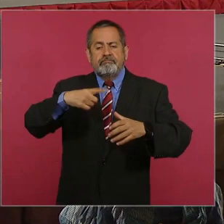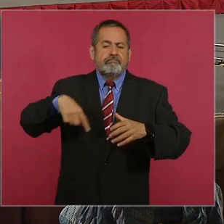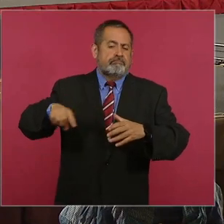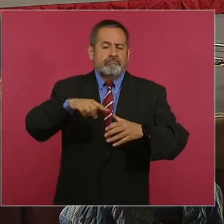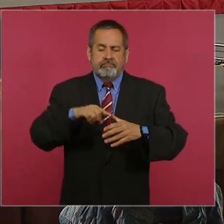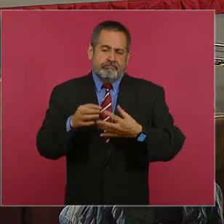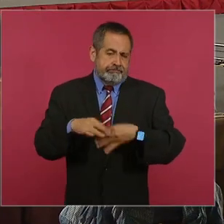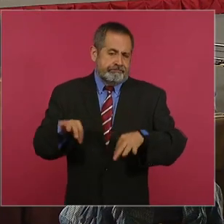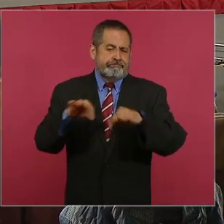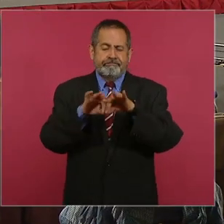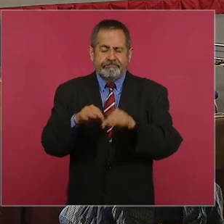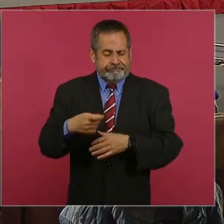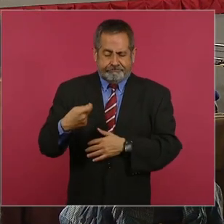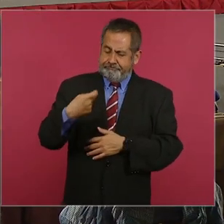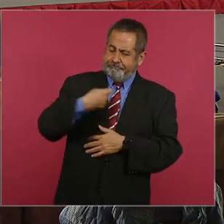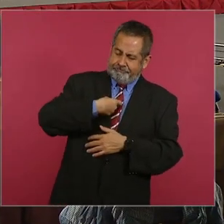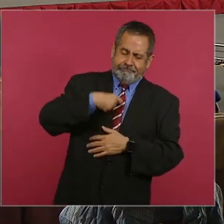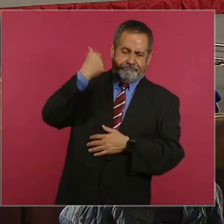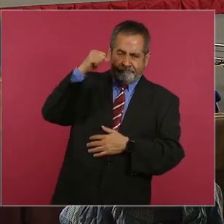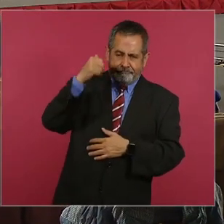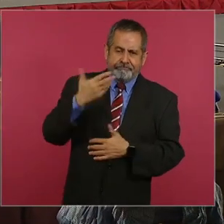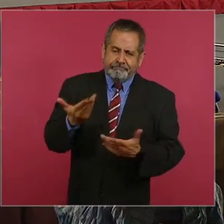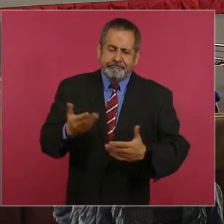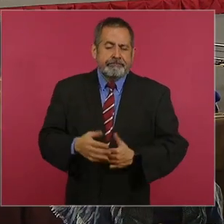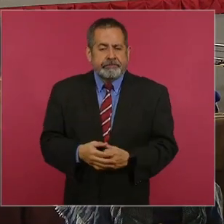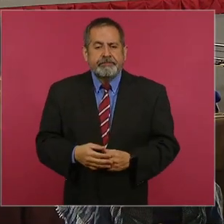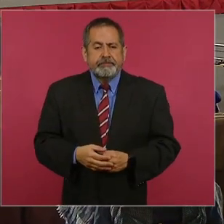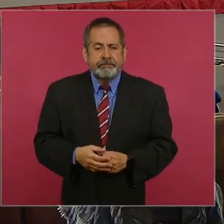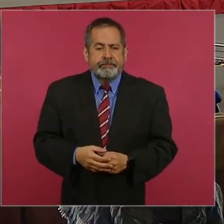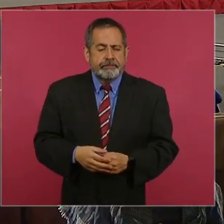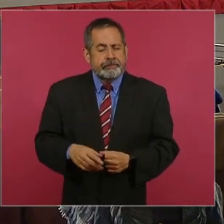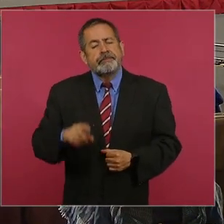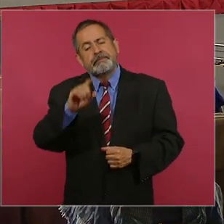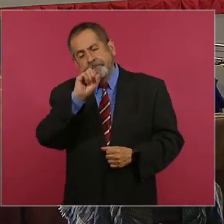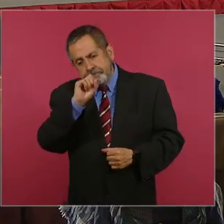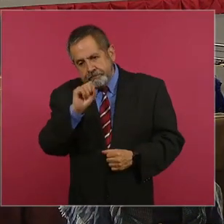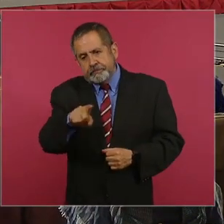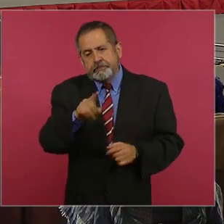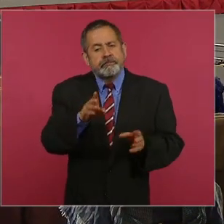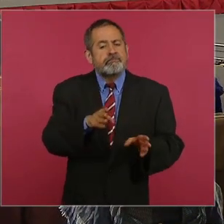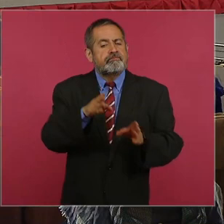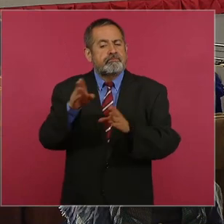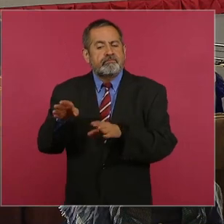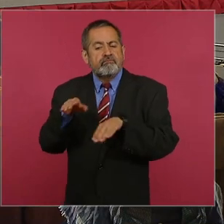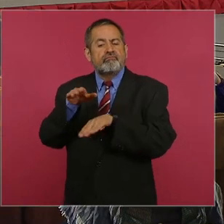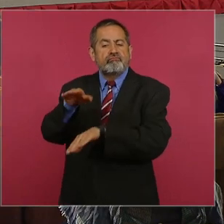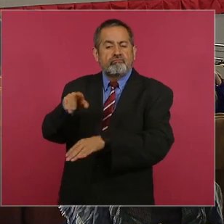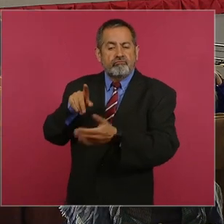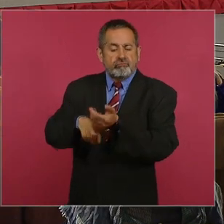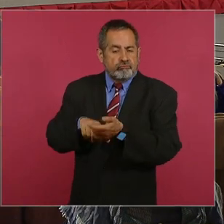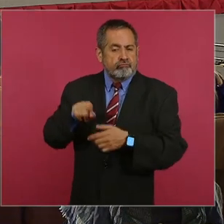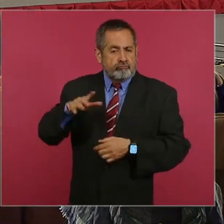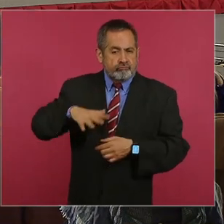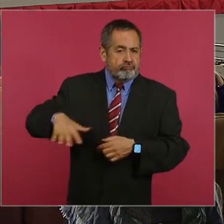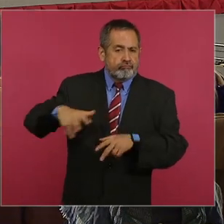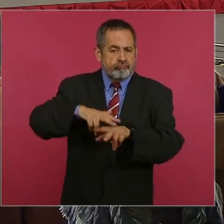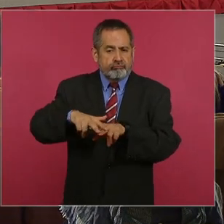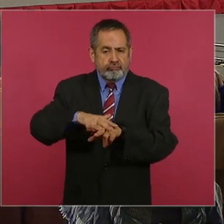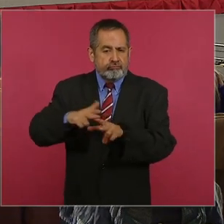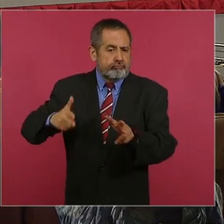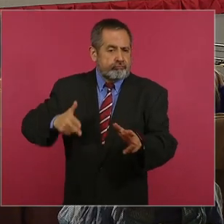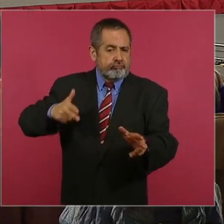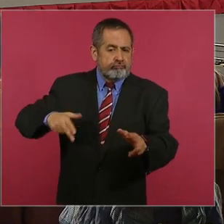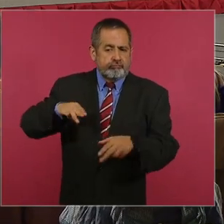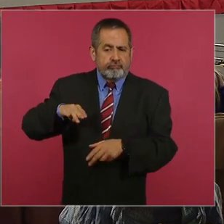construir identidad. Y esto hacemos también, sin duda alguna, en lo que respecta al proyecto integral del Tren Maya.